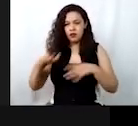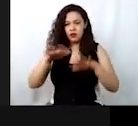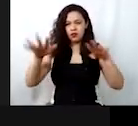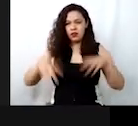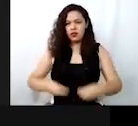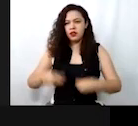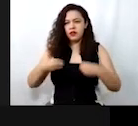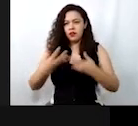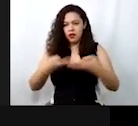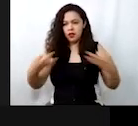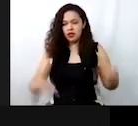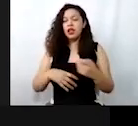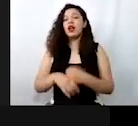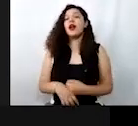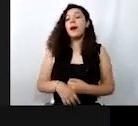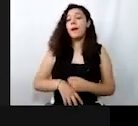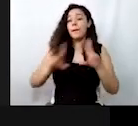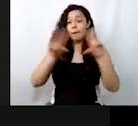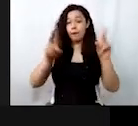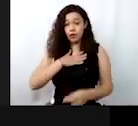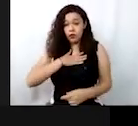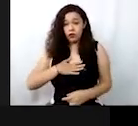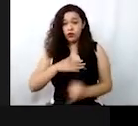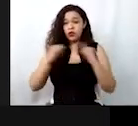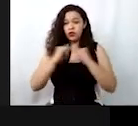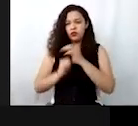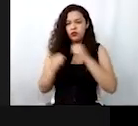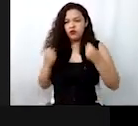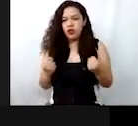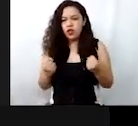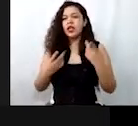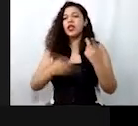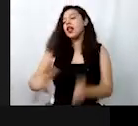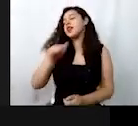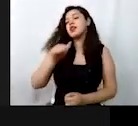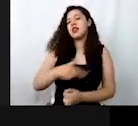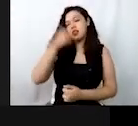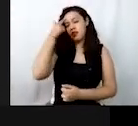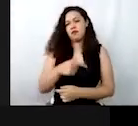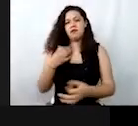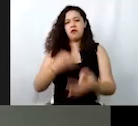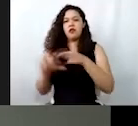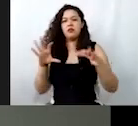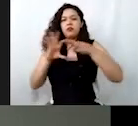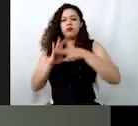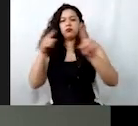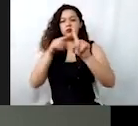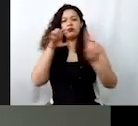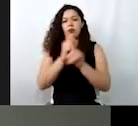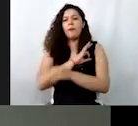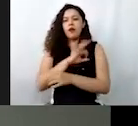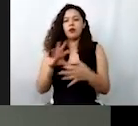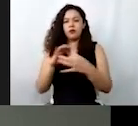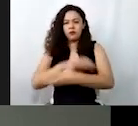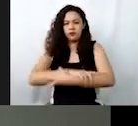terrestres. 16. Paz, justicia e instituciones sólidas. Y 17. Alianzas para lograr los objetivos. Después viene